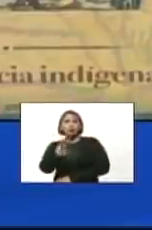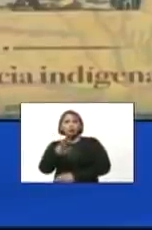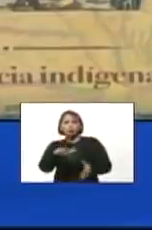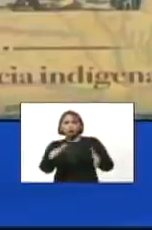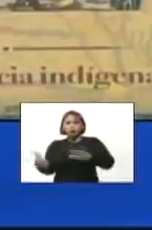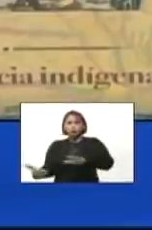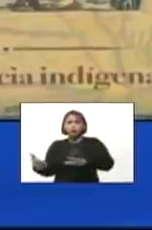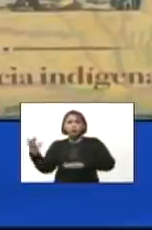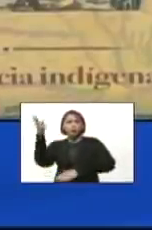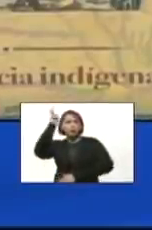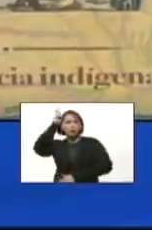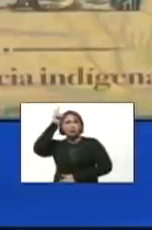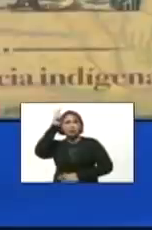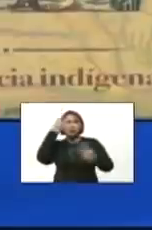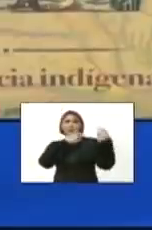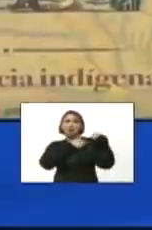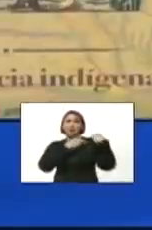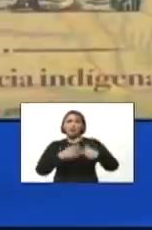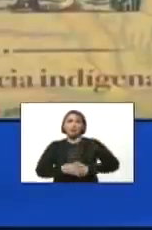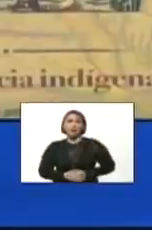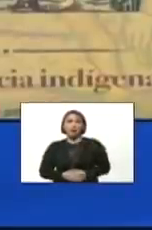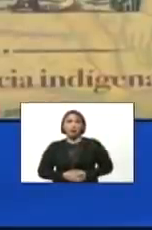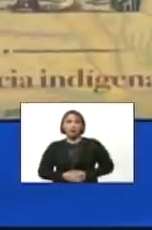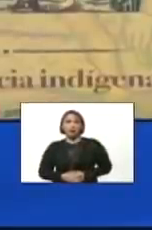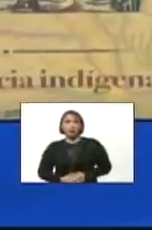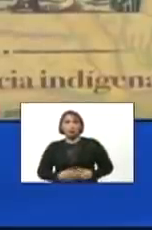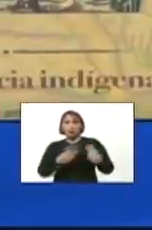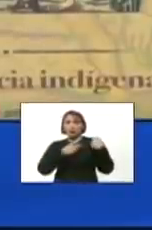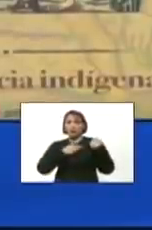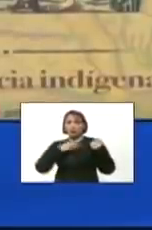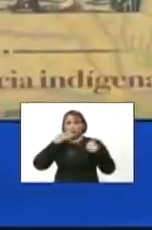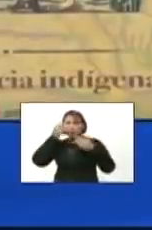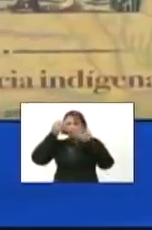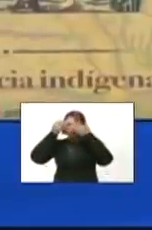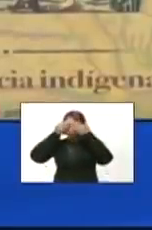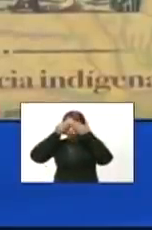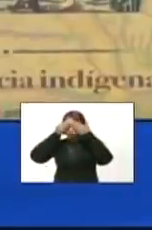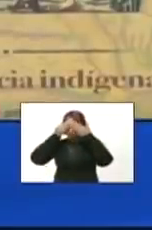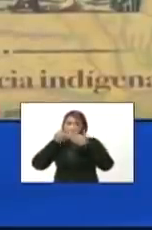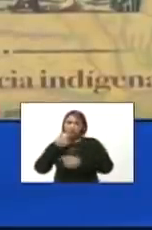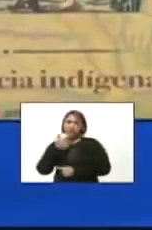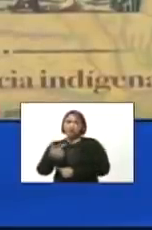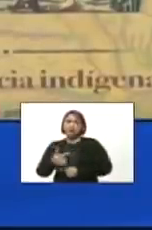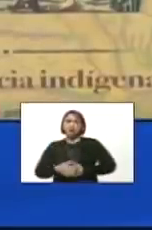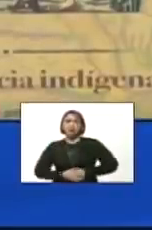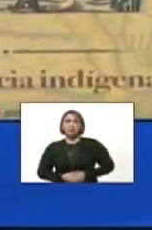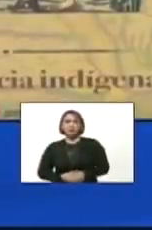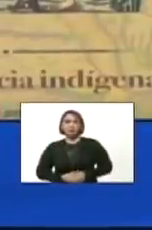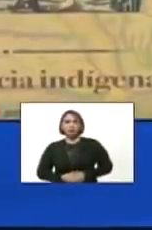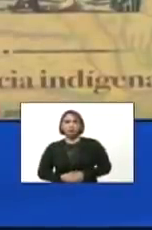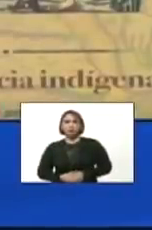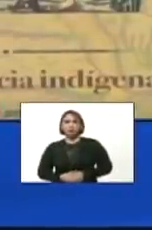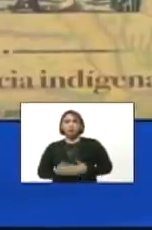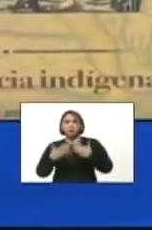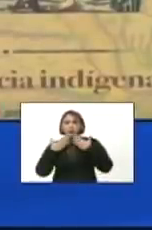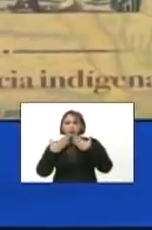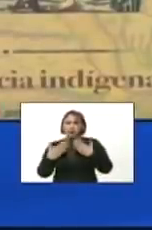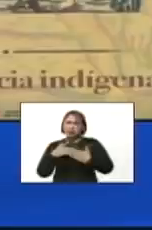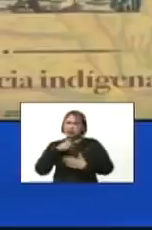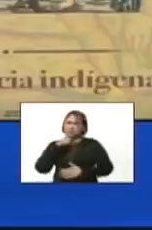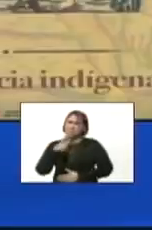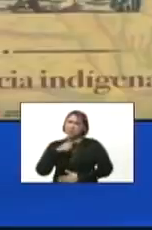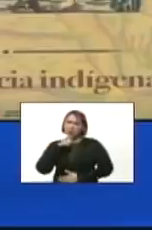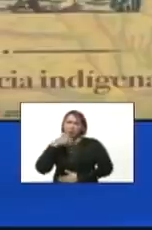muerto. Y el piachi, tapándose los ojos con las manos, le dice, ¡gracias,